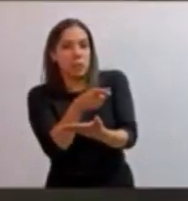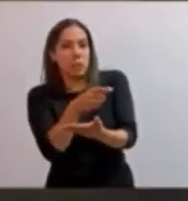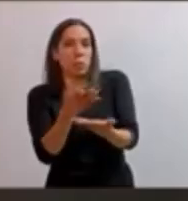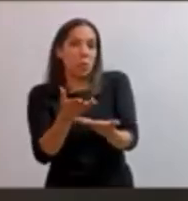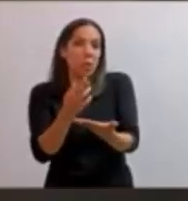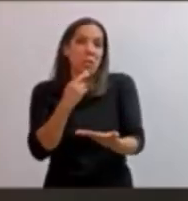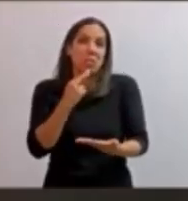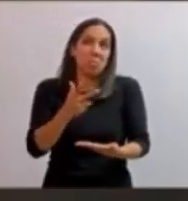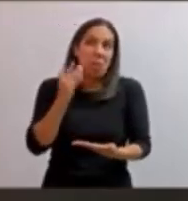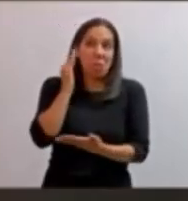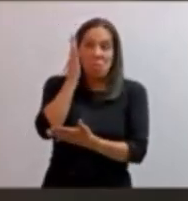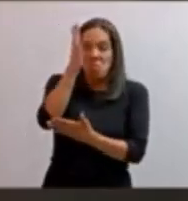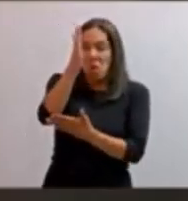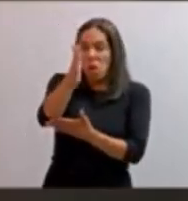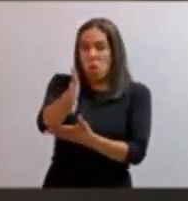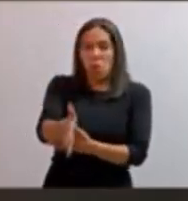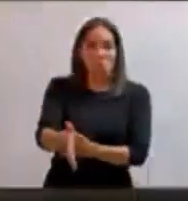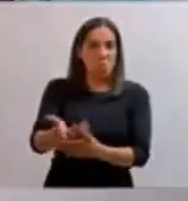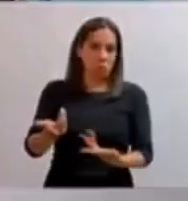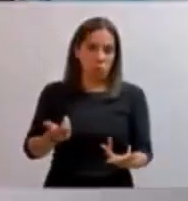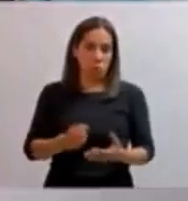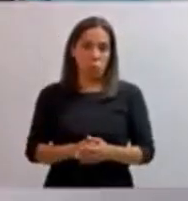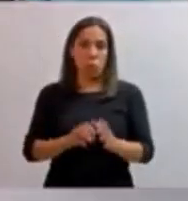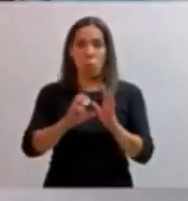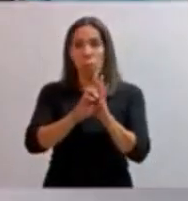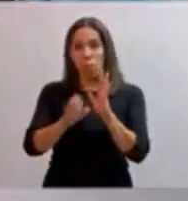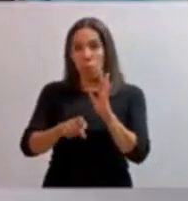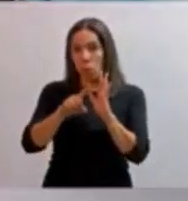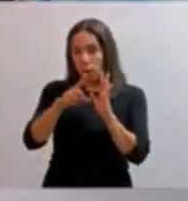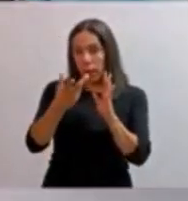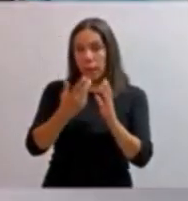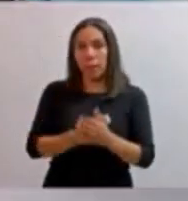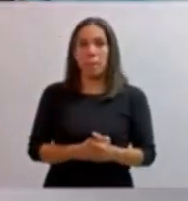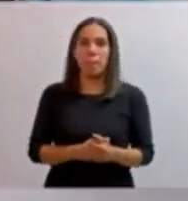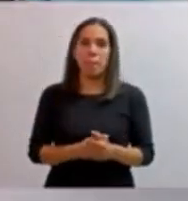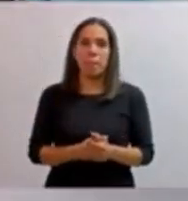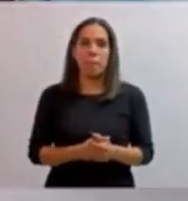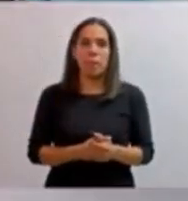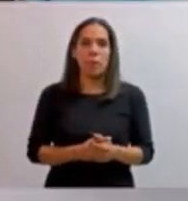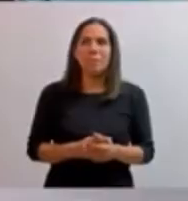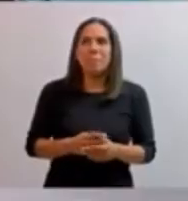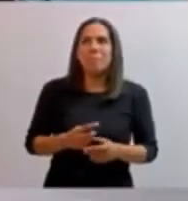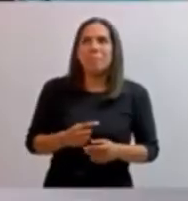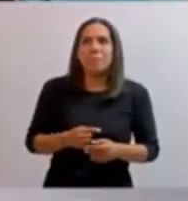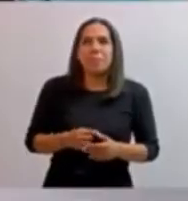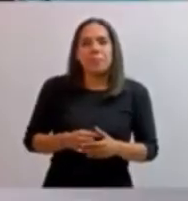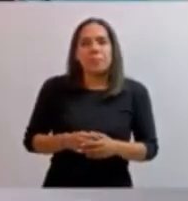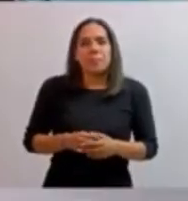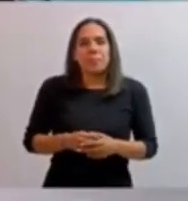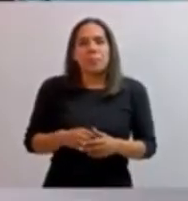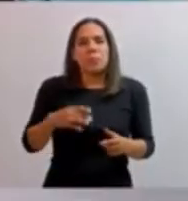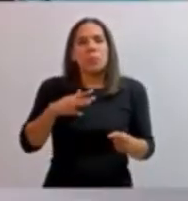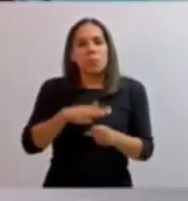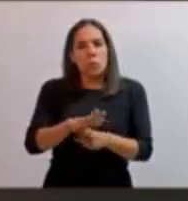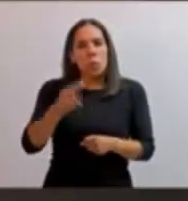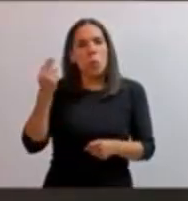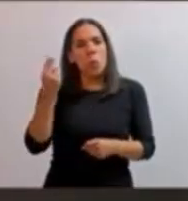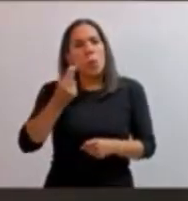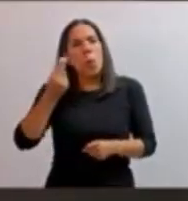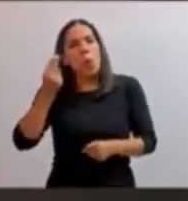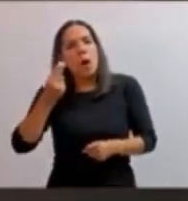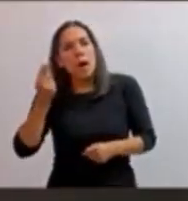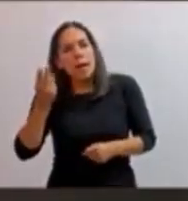mejora. Y un ejemplo de ello, citaban ustedes, es esta necesidad de carácter